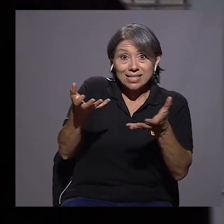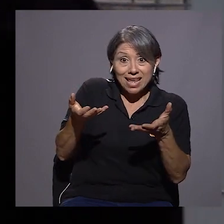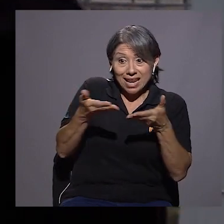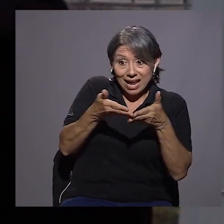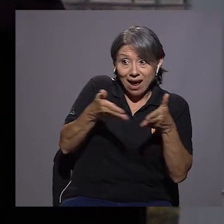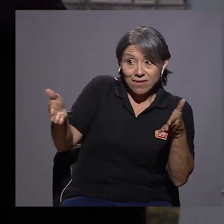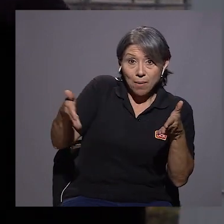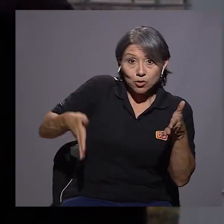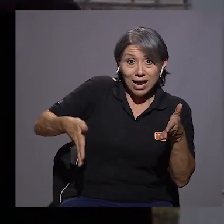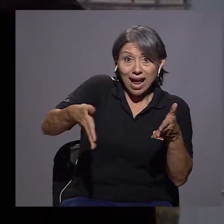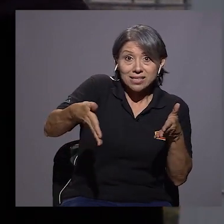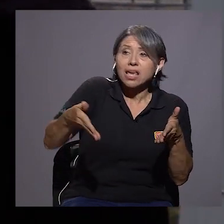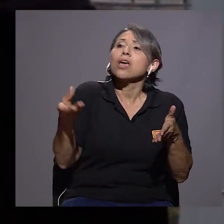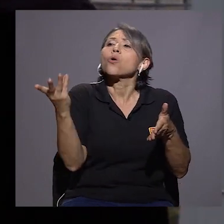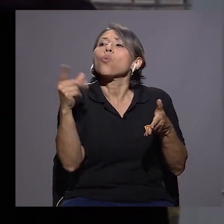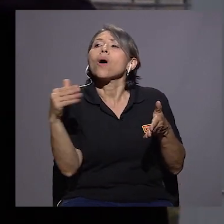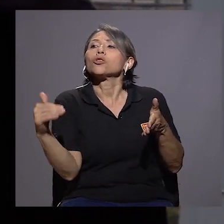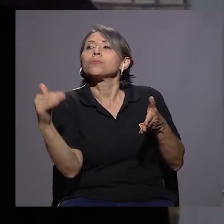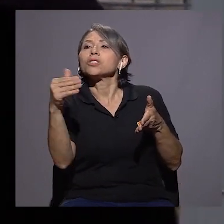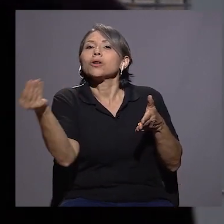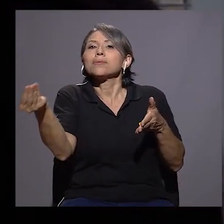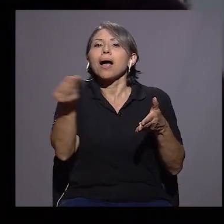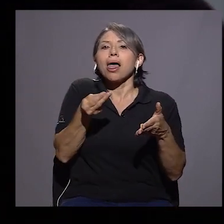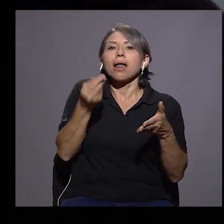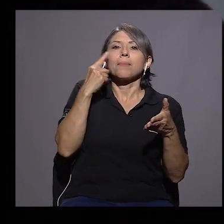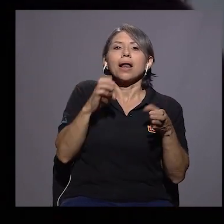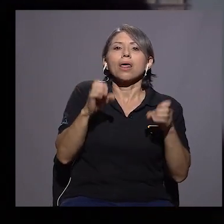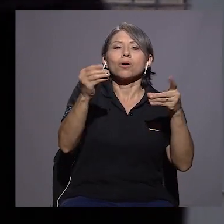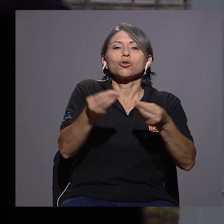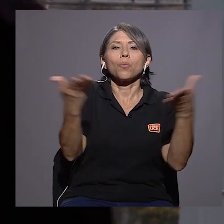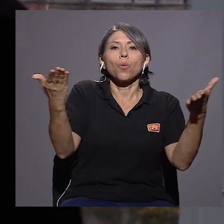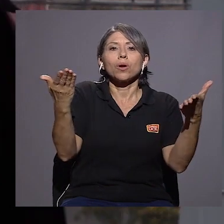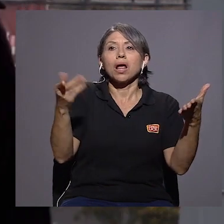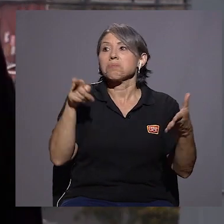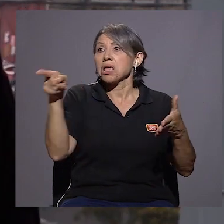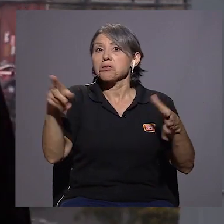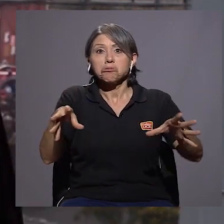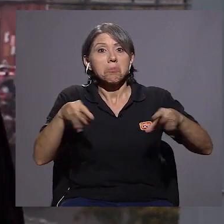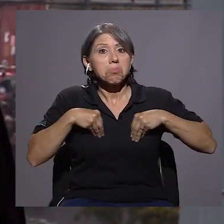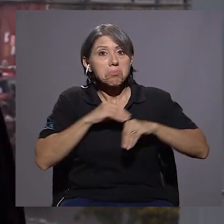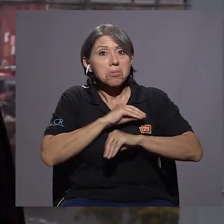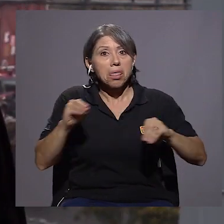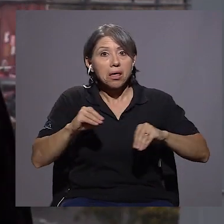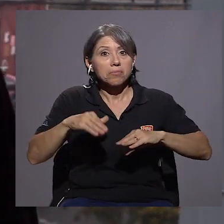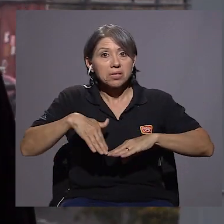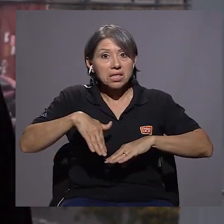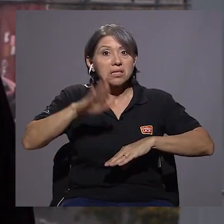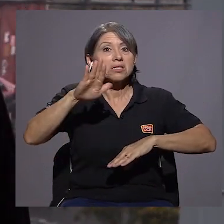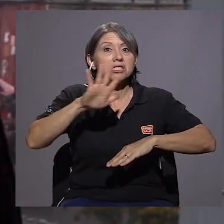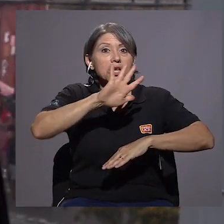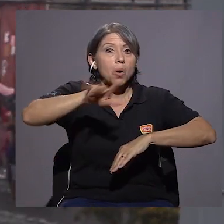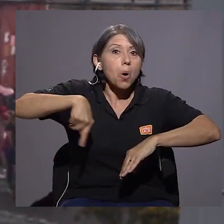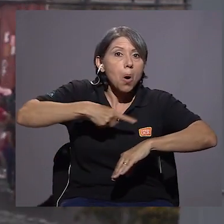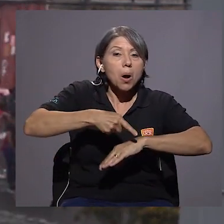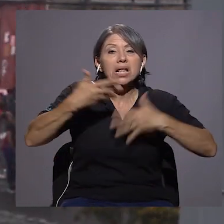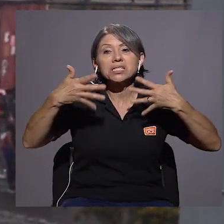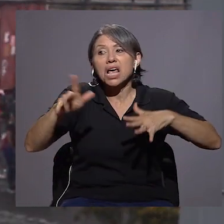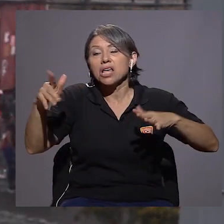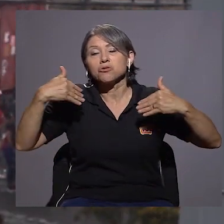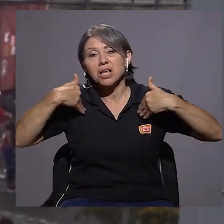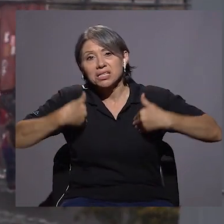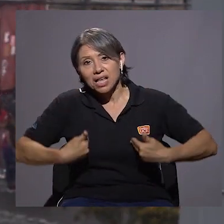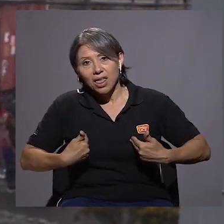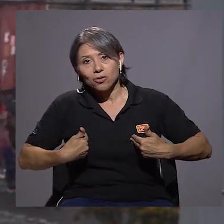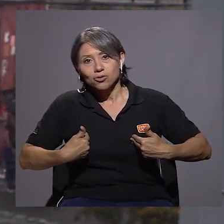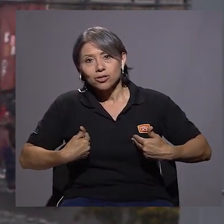millones nos van a dar por un carril a la educación pública? ¿Ok? Entonces, no estaban accediendo. Después de 5 horas ya estaban absolutamente